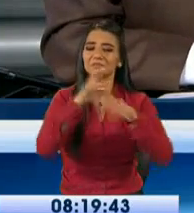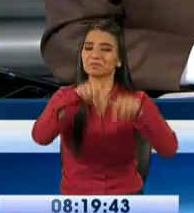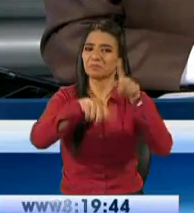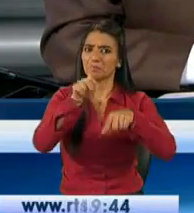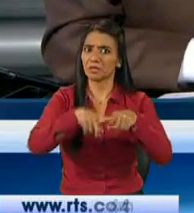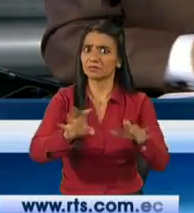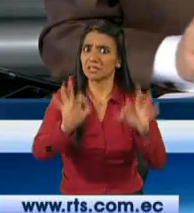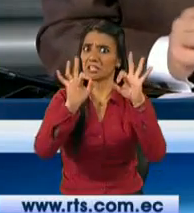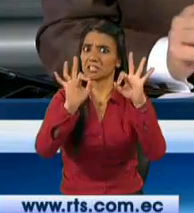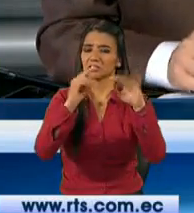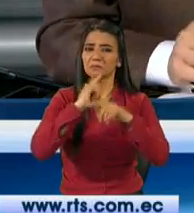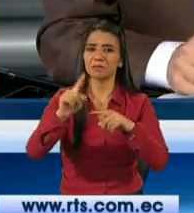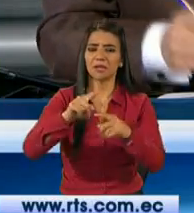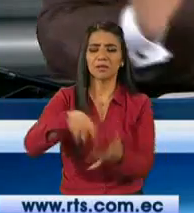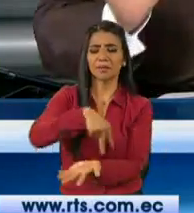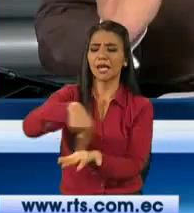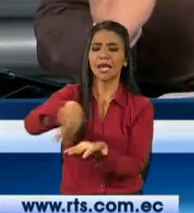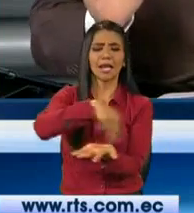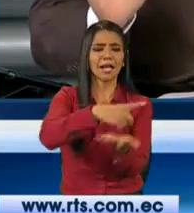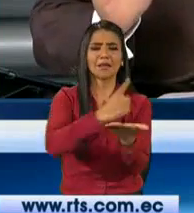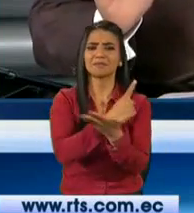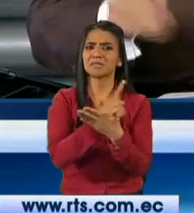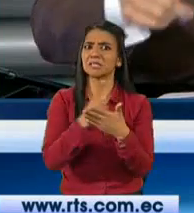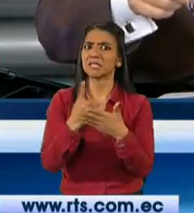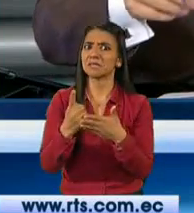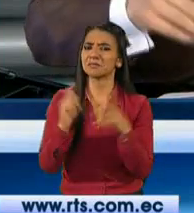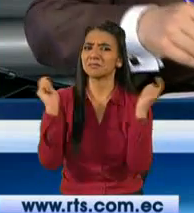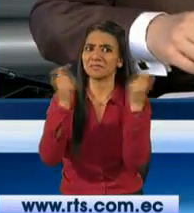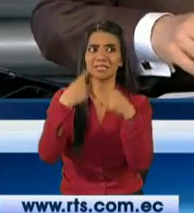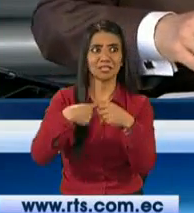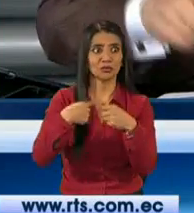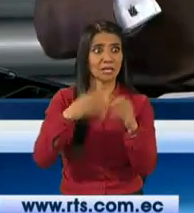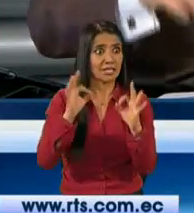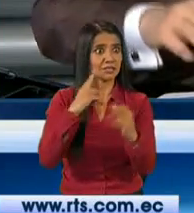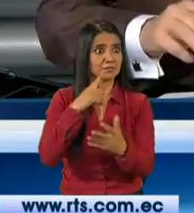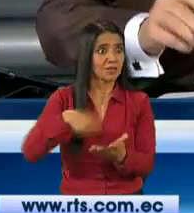que alistarse para el baile toda esta semana por las fiestas de Quito. Y alístate a 40 también, ¿eh? Un buen día para ti.